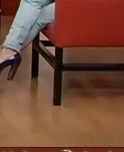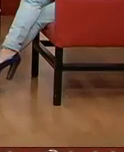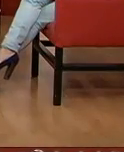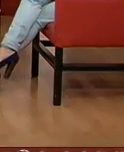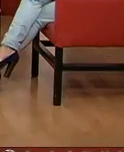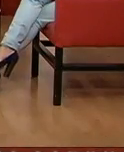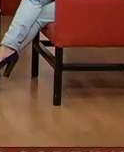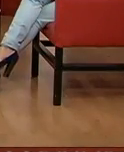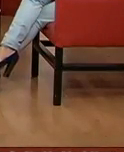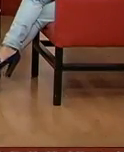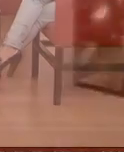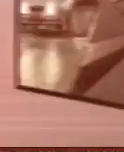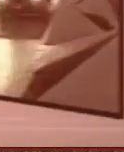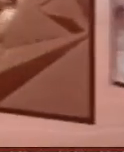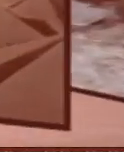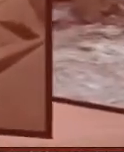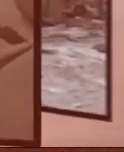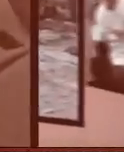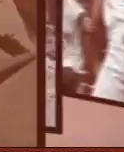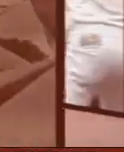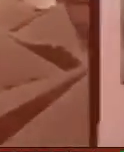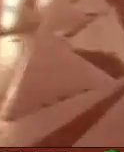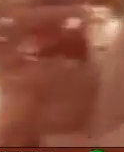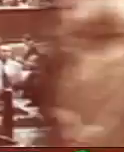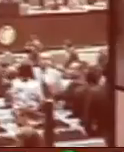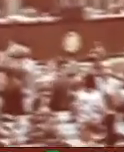A nuestro resumen.